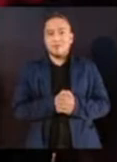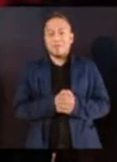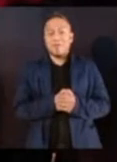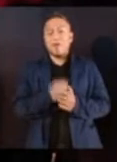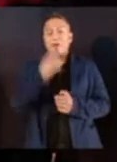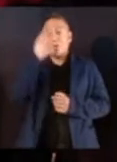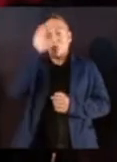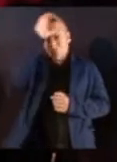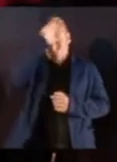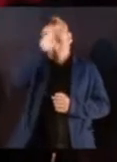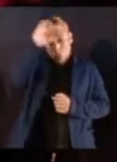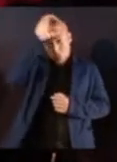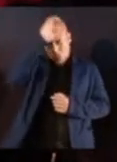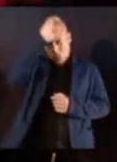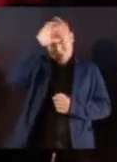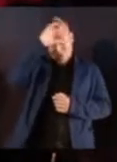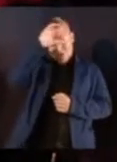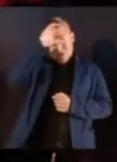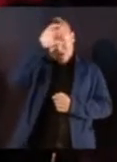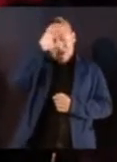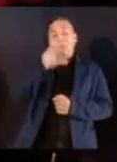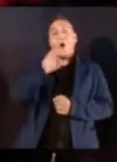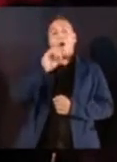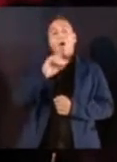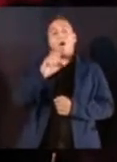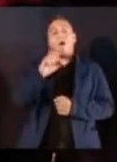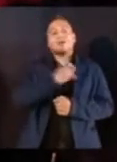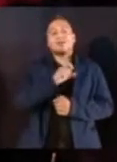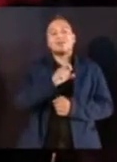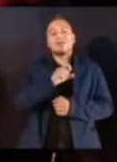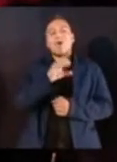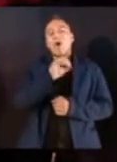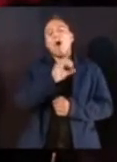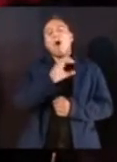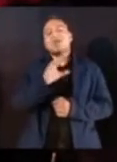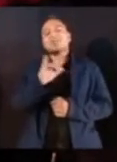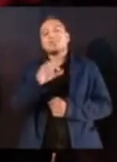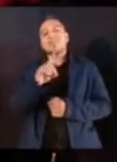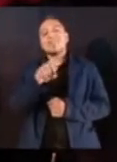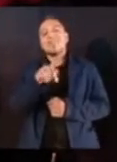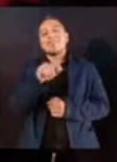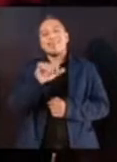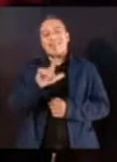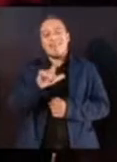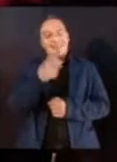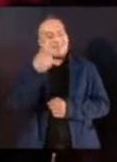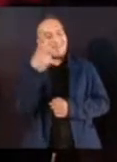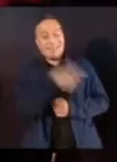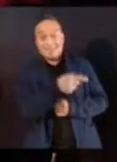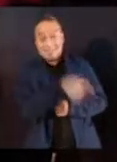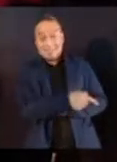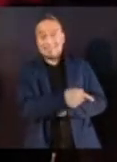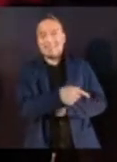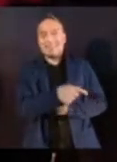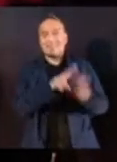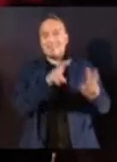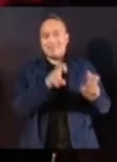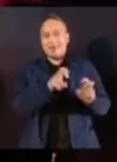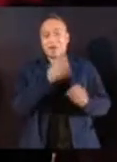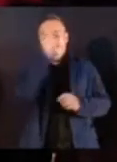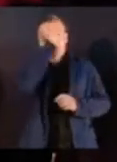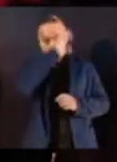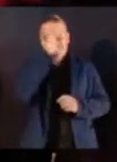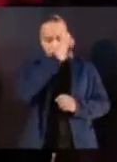cultura occidental. Curiosamente, esto se refleja incluso en el arte internacional.